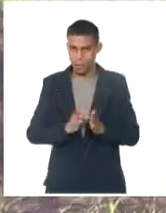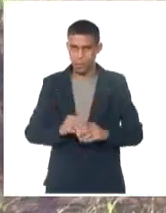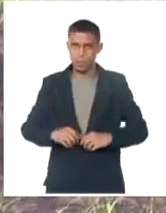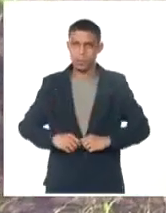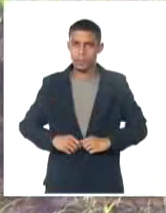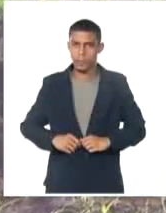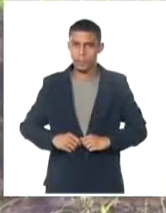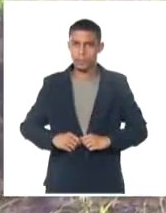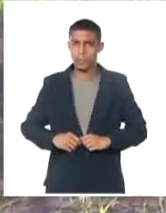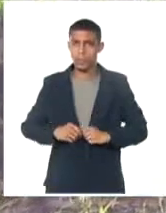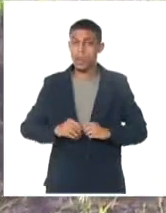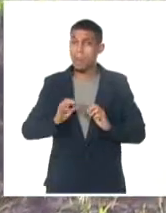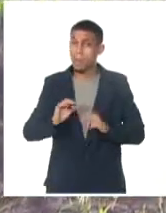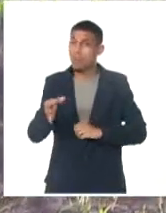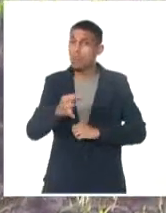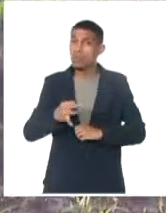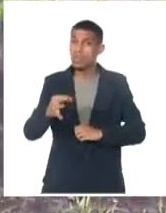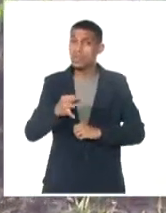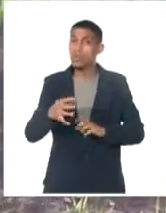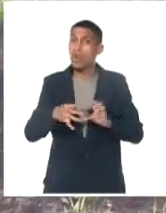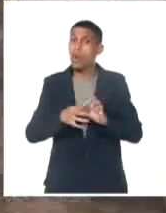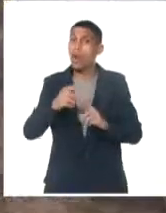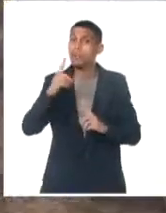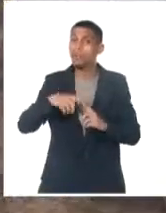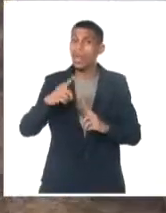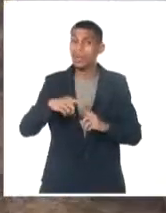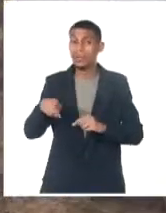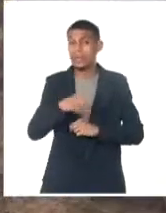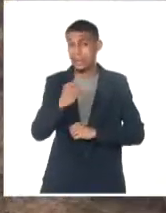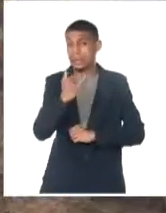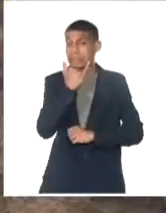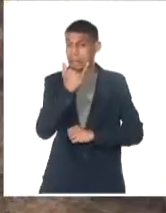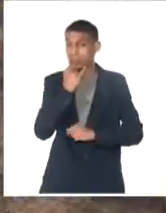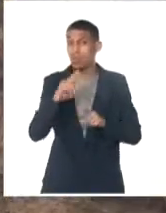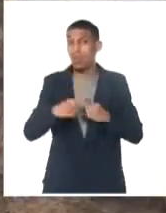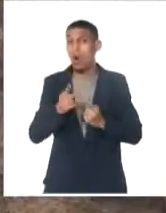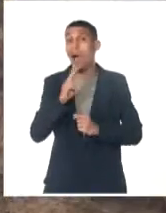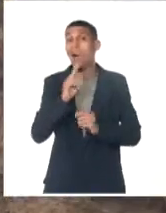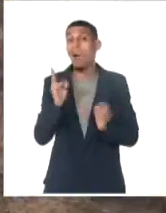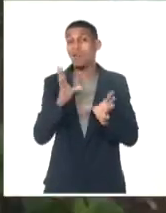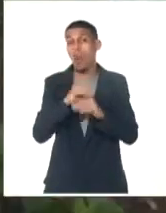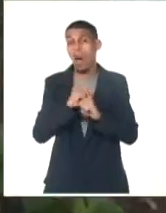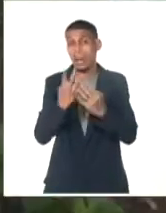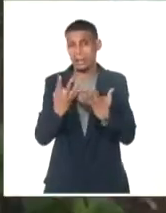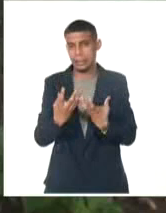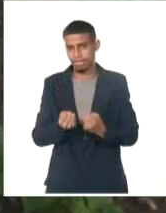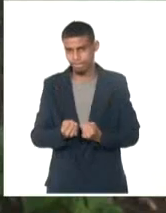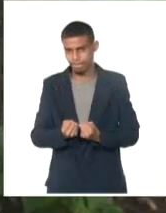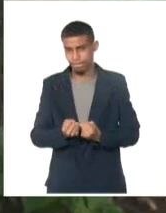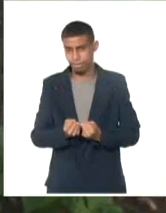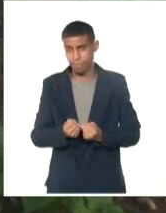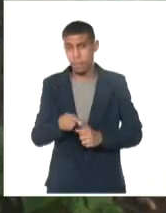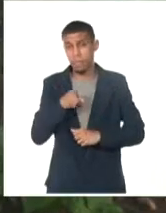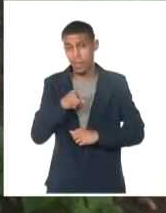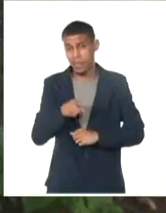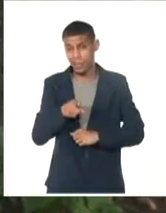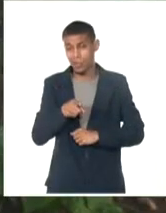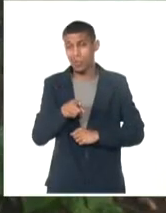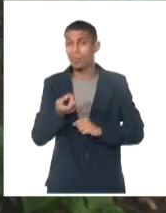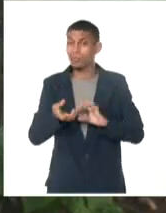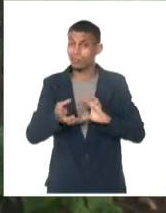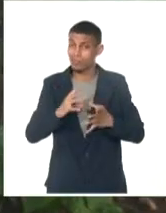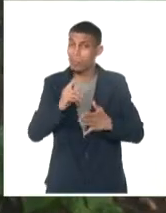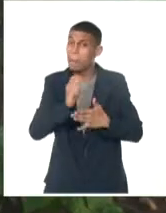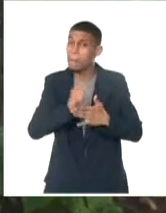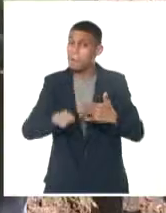en el municipio guantanamero del Salvador está severamente afectado por la intensa sequía. Eso indica trazar estrategias